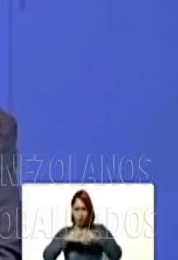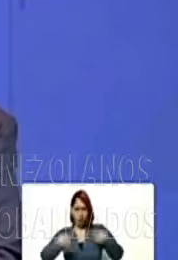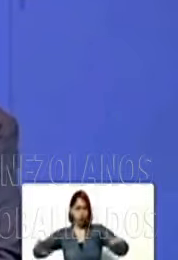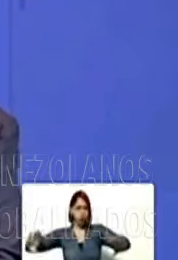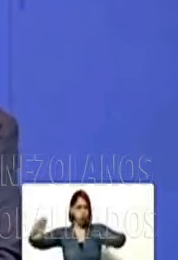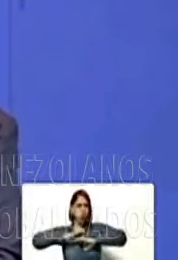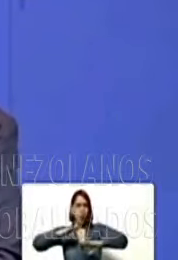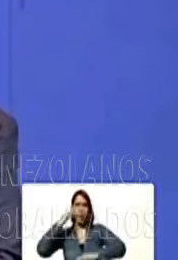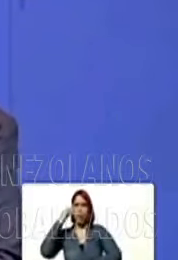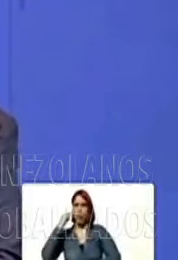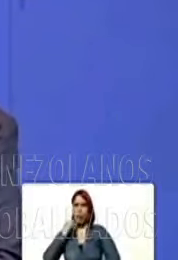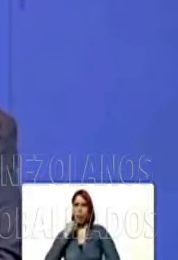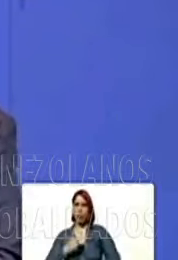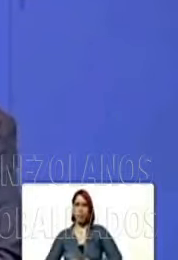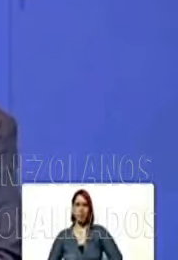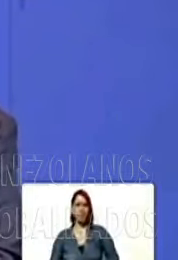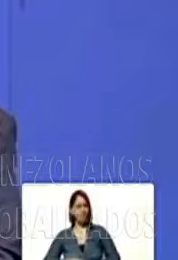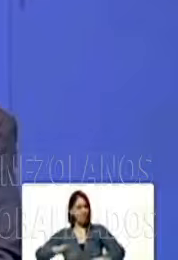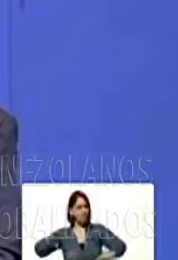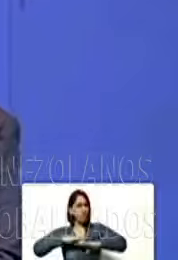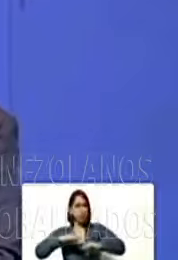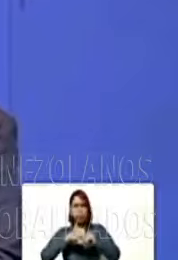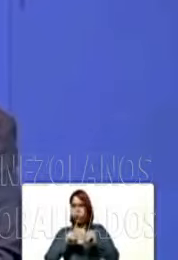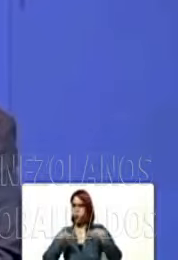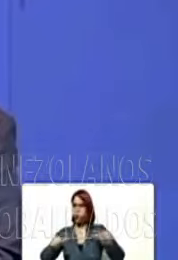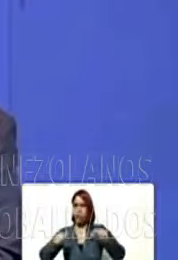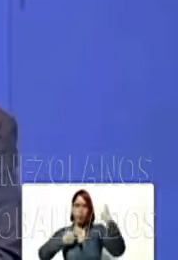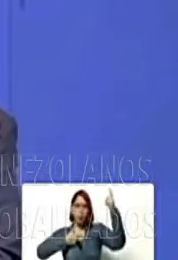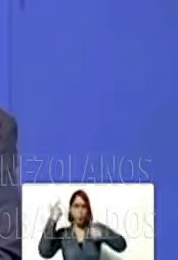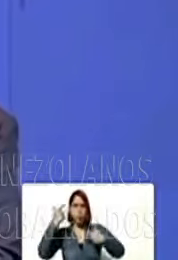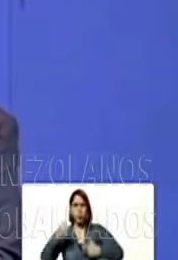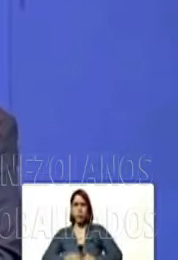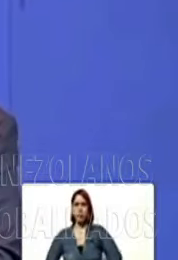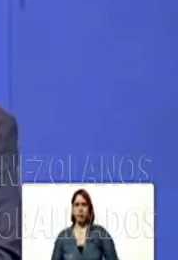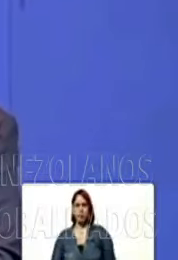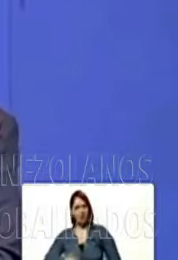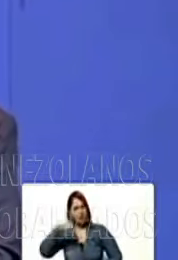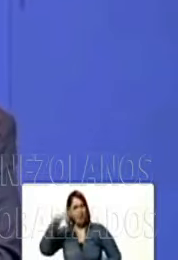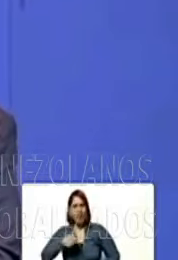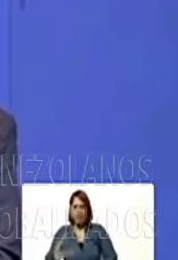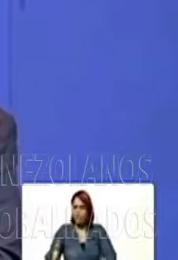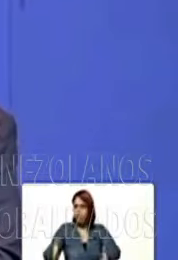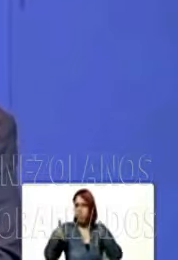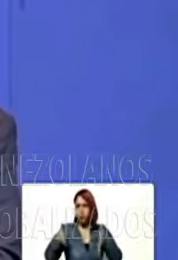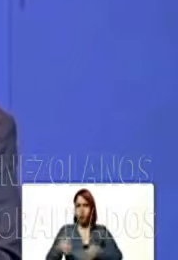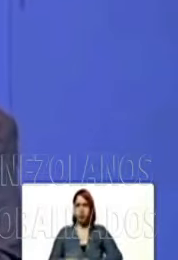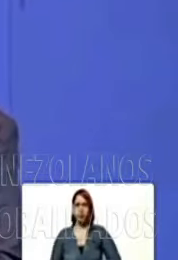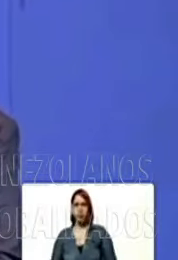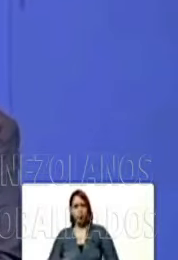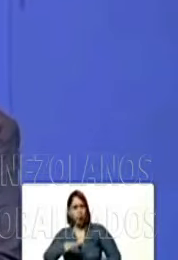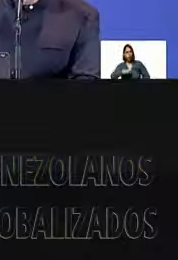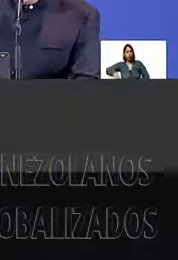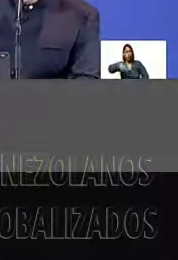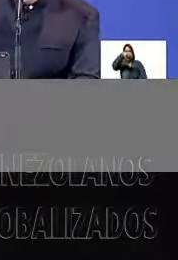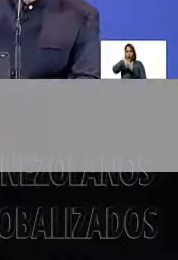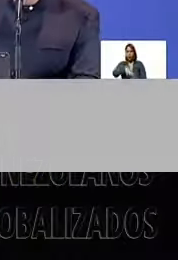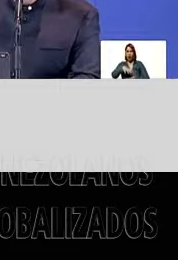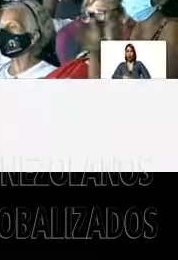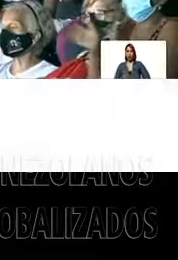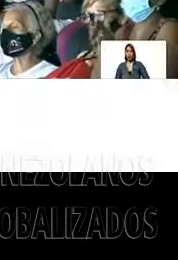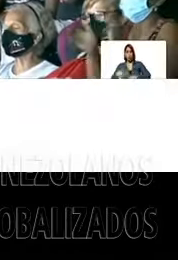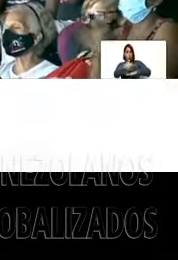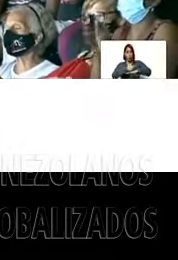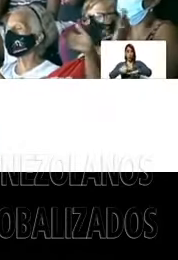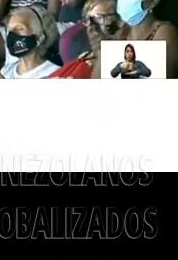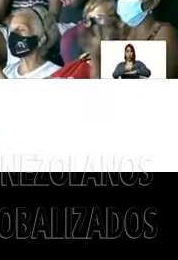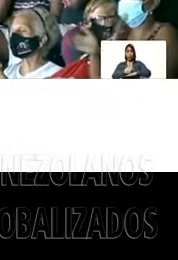territorio bolivariano, es territorio chavista. Aquí ganamos de punta a punta la